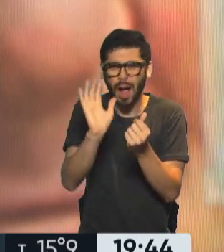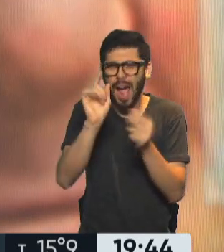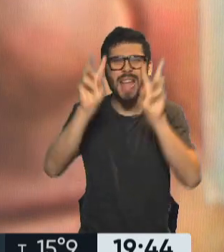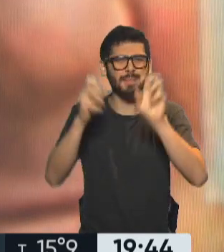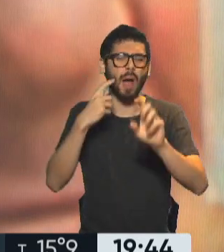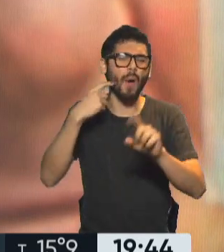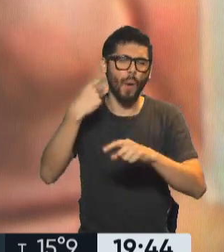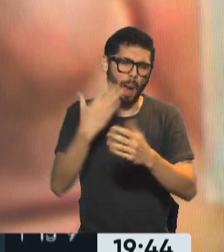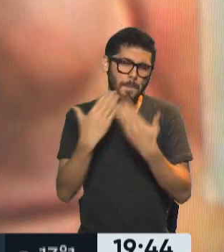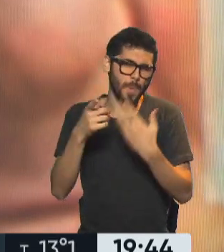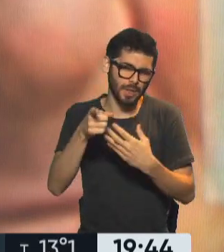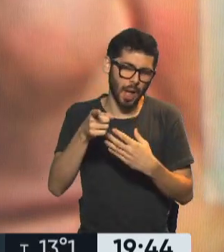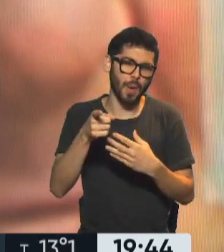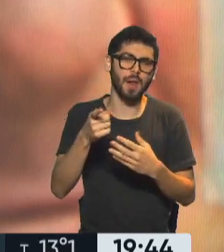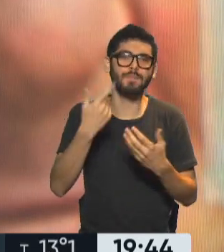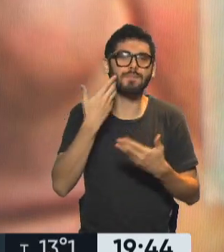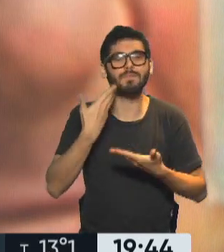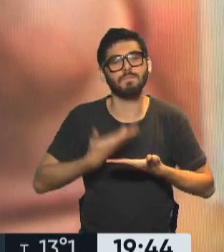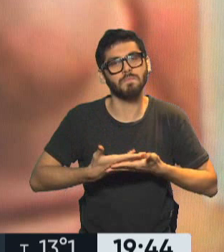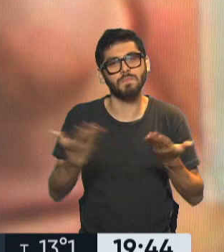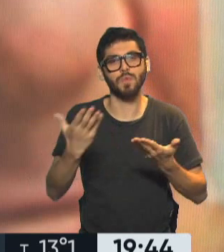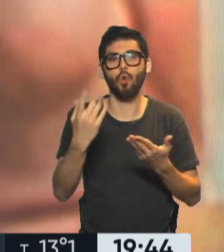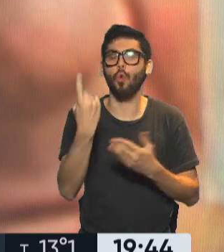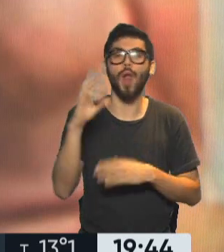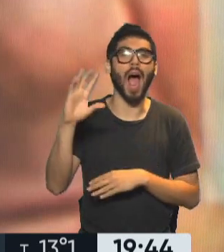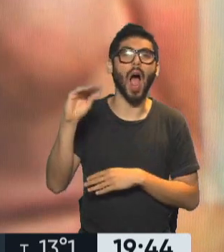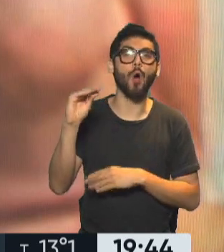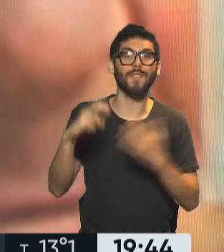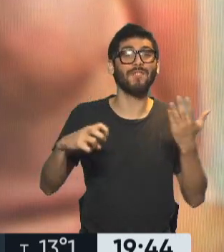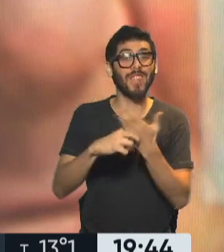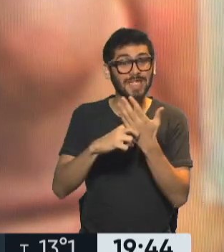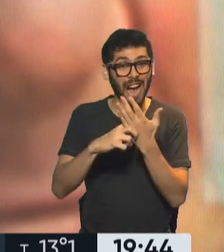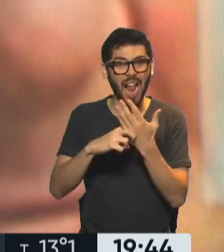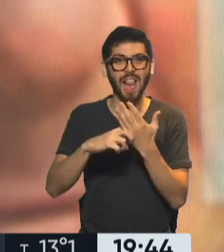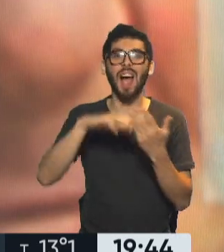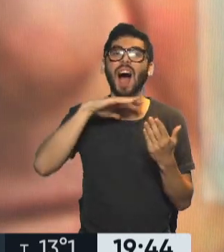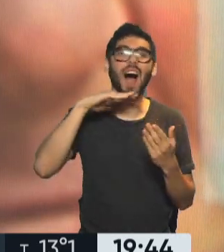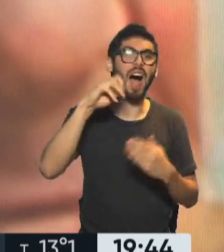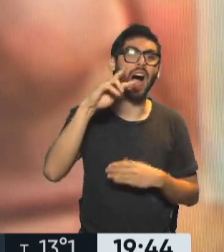tema y vamos a compartir un audio del fiscal Javier De Luca.